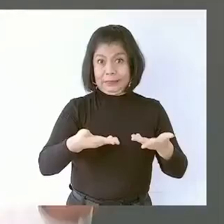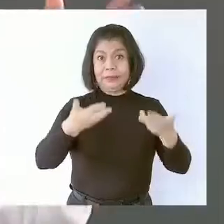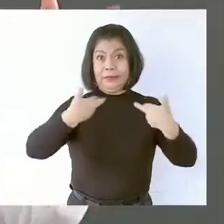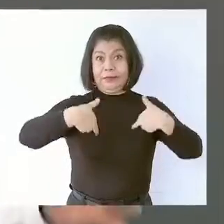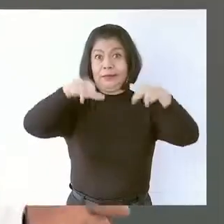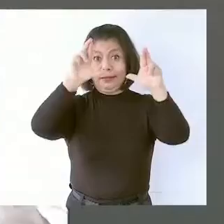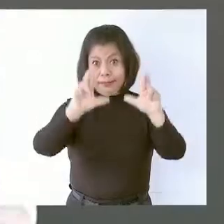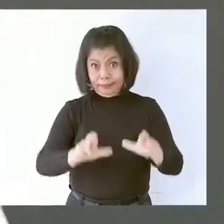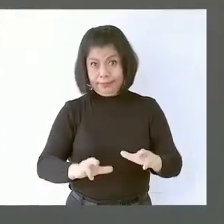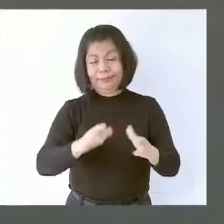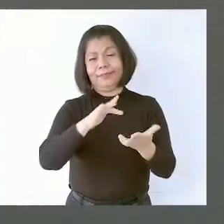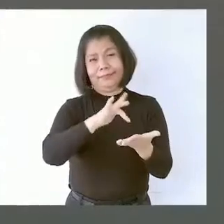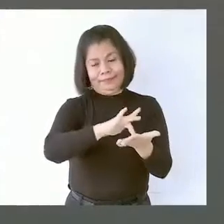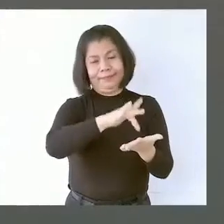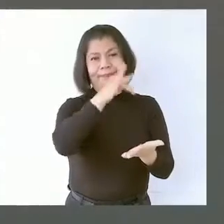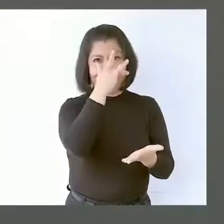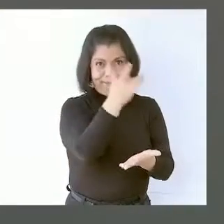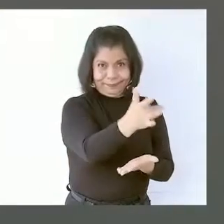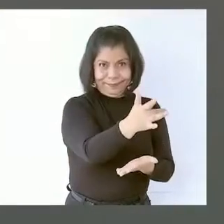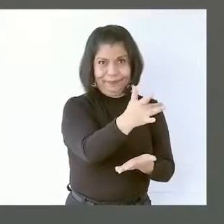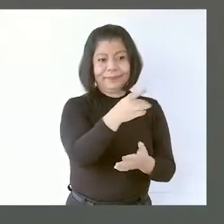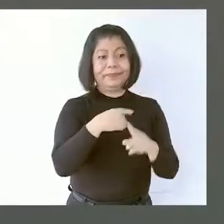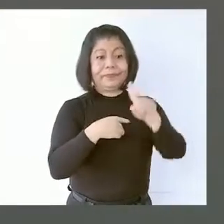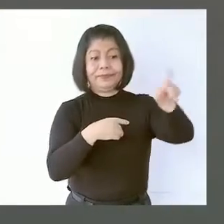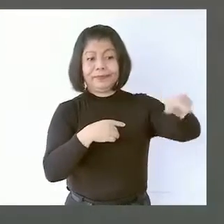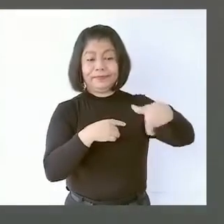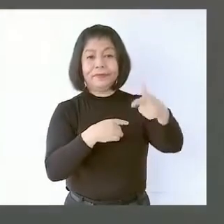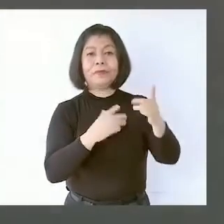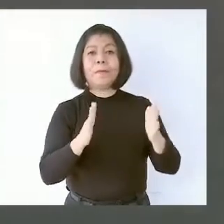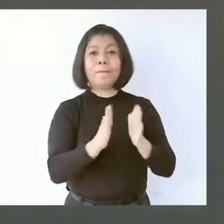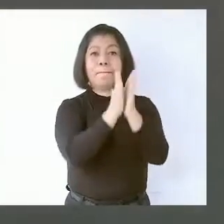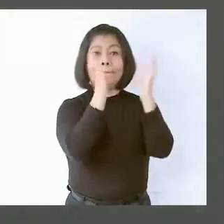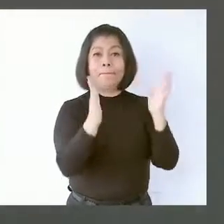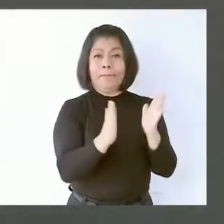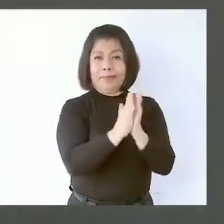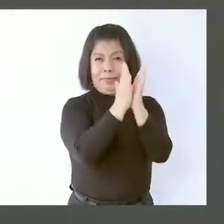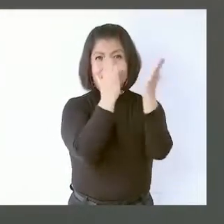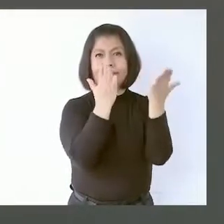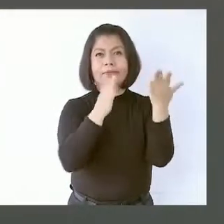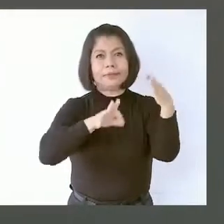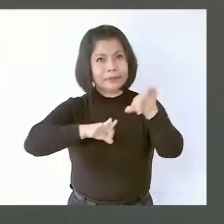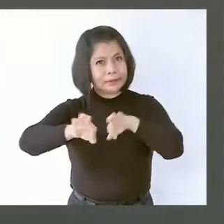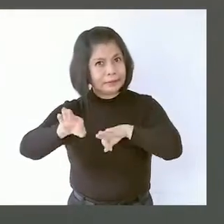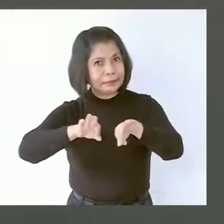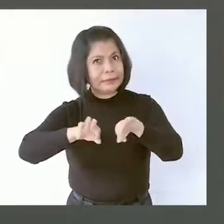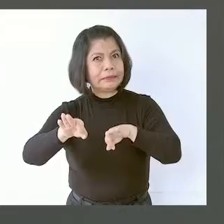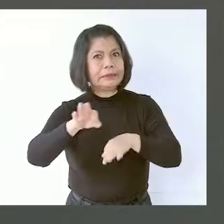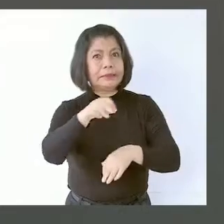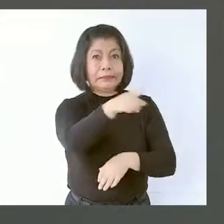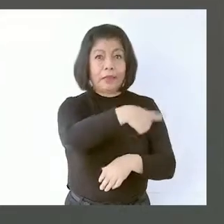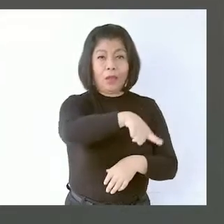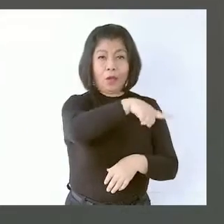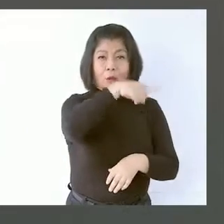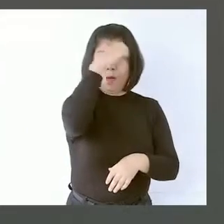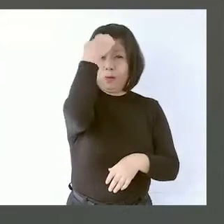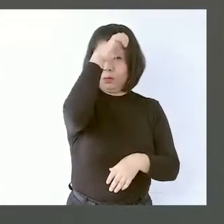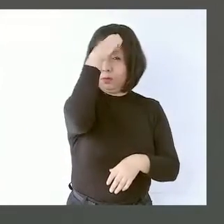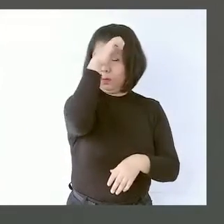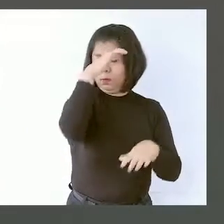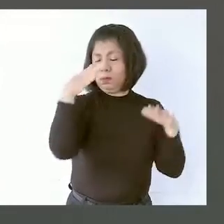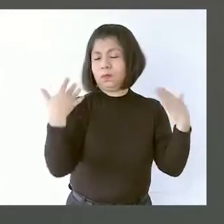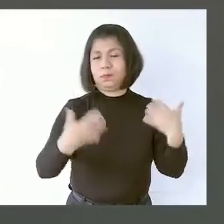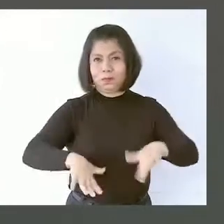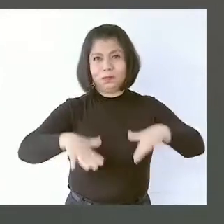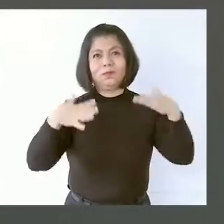que están participando, tienen muy buena experiencia, bastante